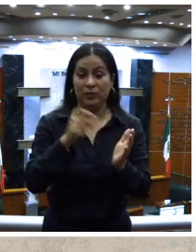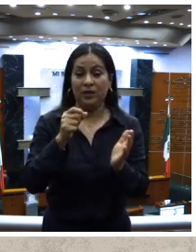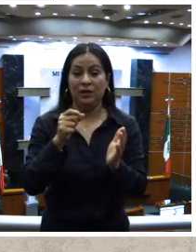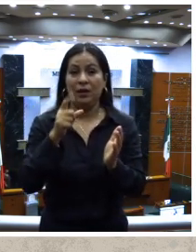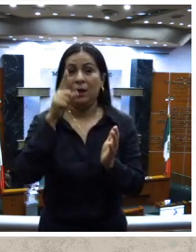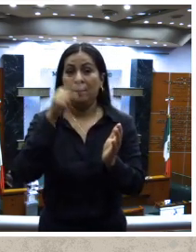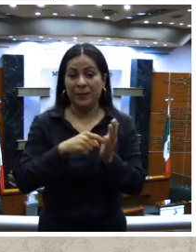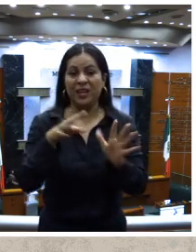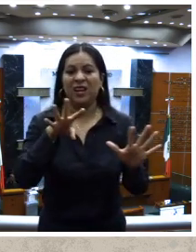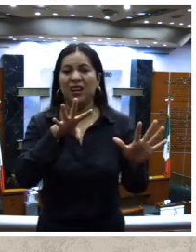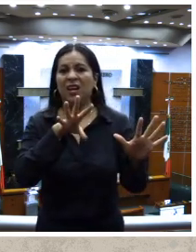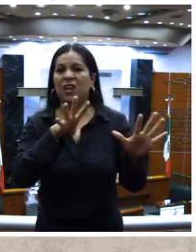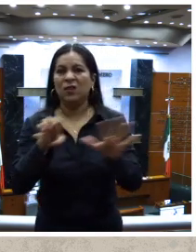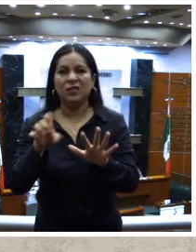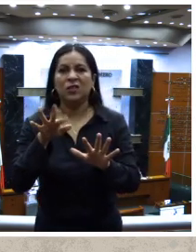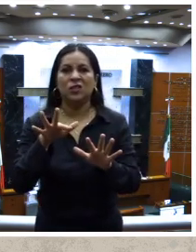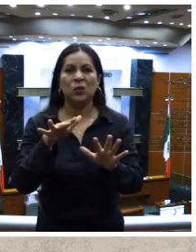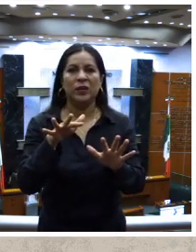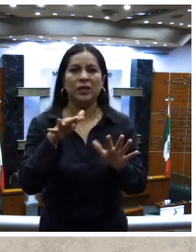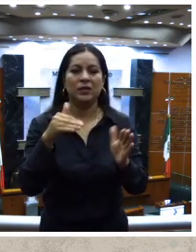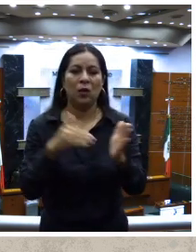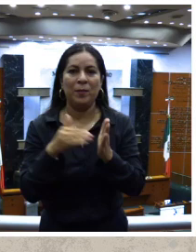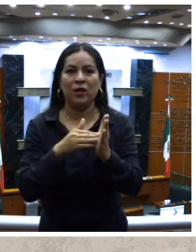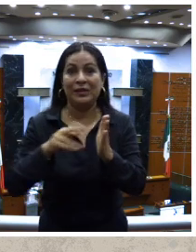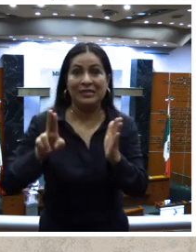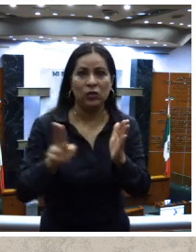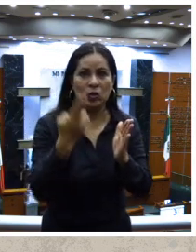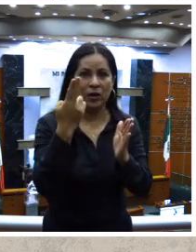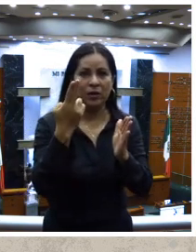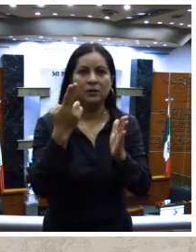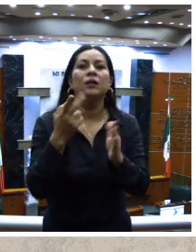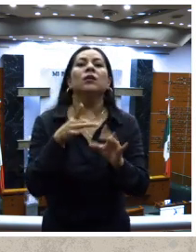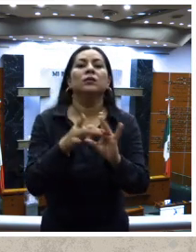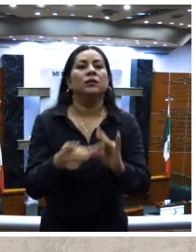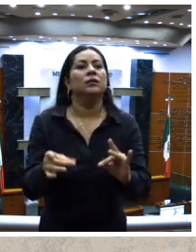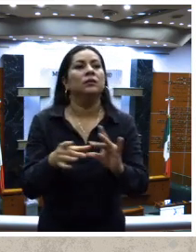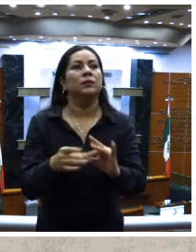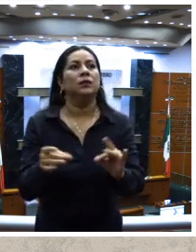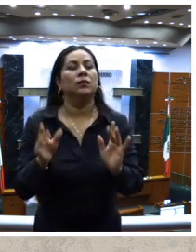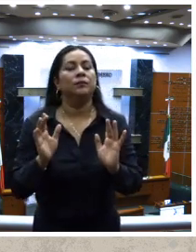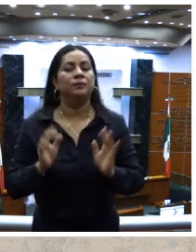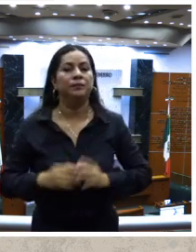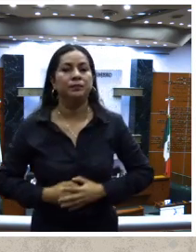1.955 millones de dólares, los cuales se señaló